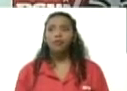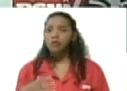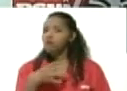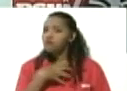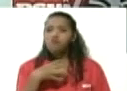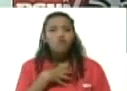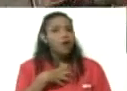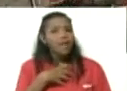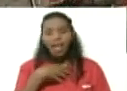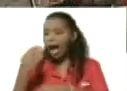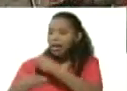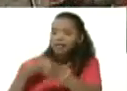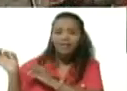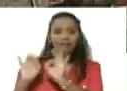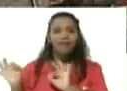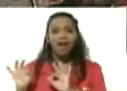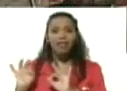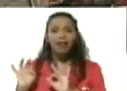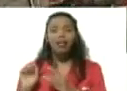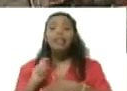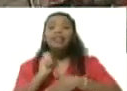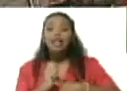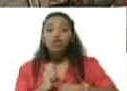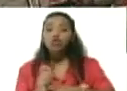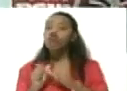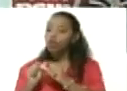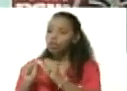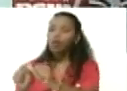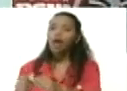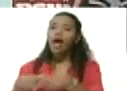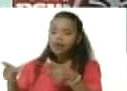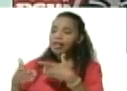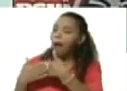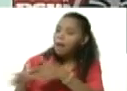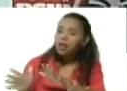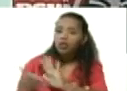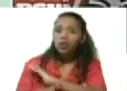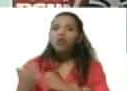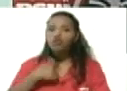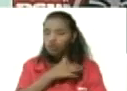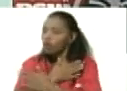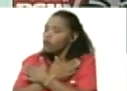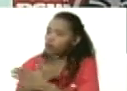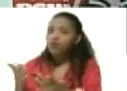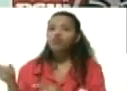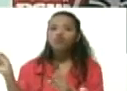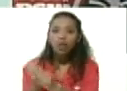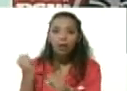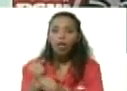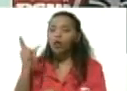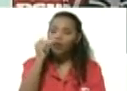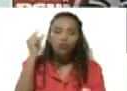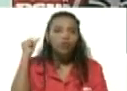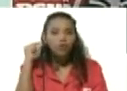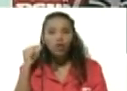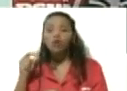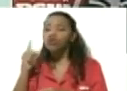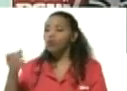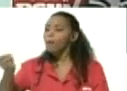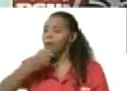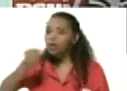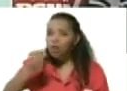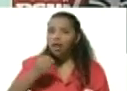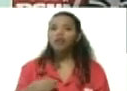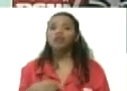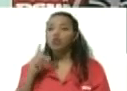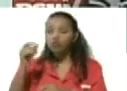No van a poder hacer nada. Telesur seguirá existiendo. Nuestra solidaridad con todos sus trabajadores y trabajadoras, con sus periodistas, con